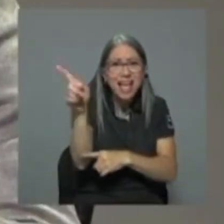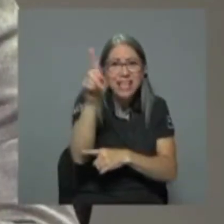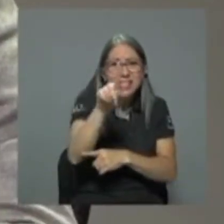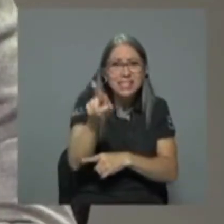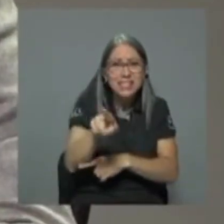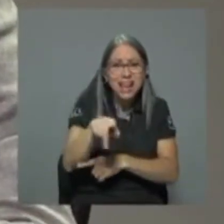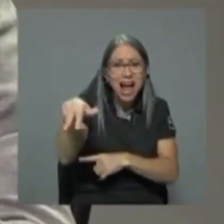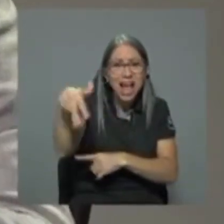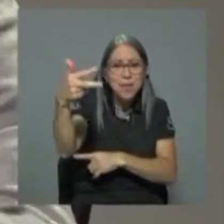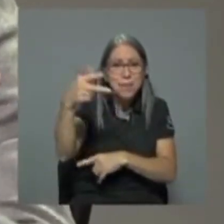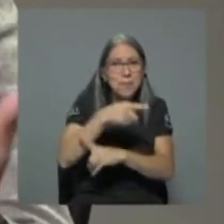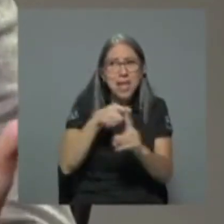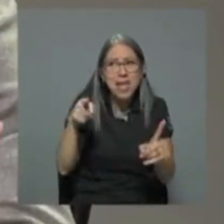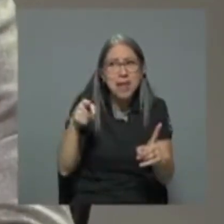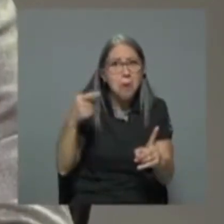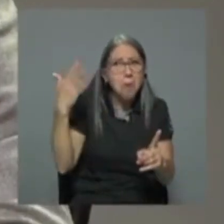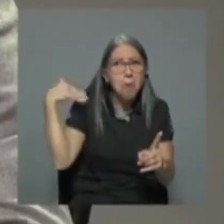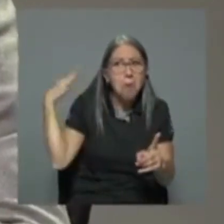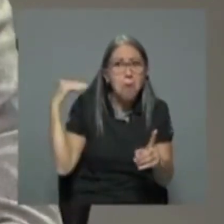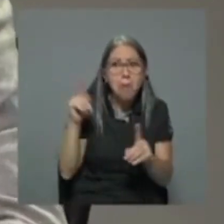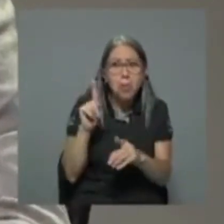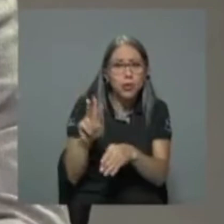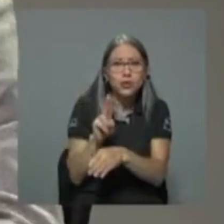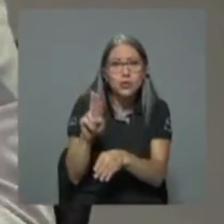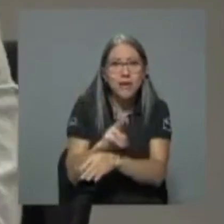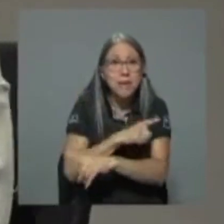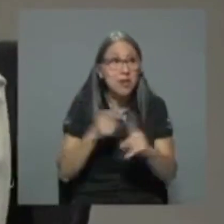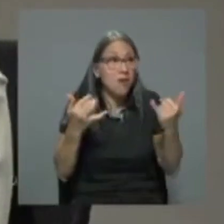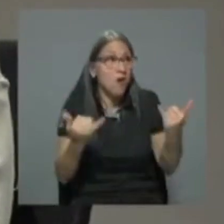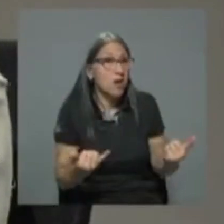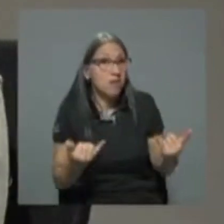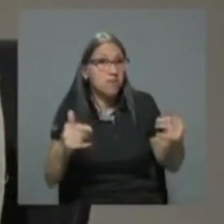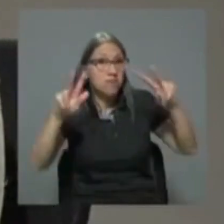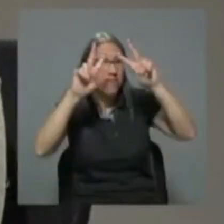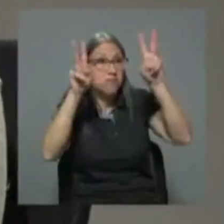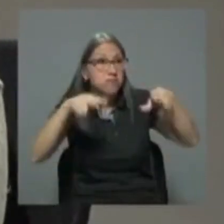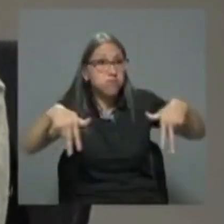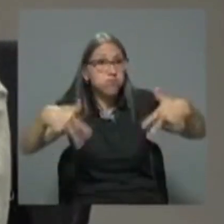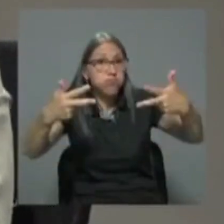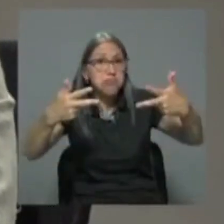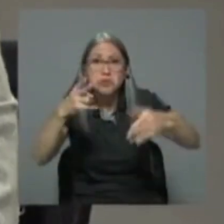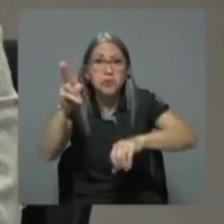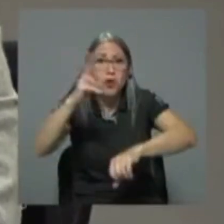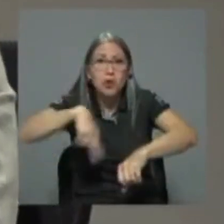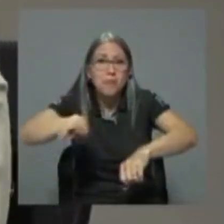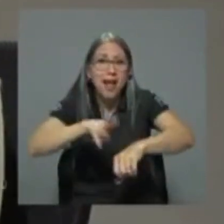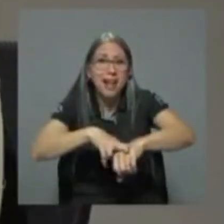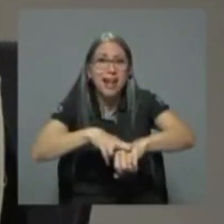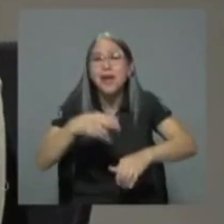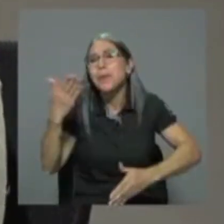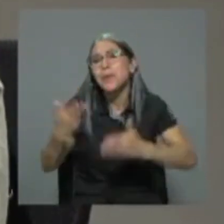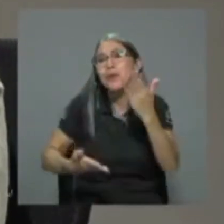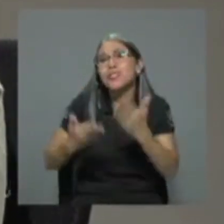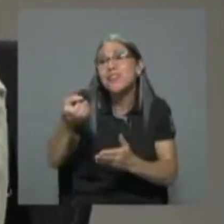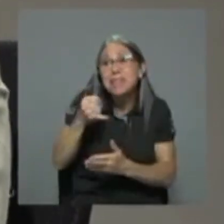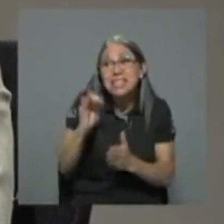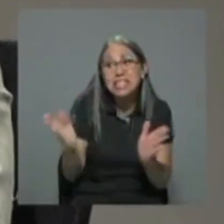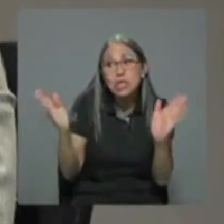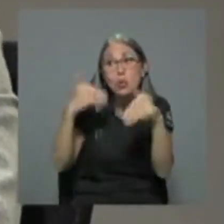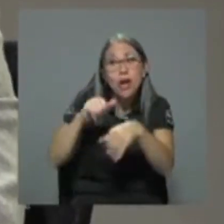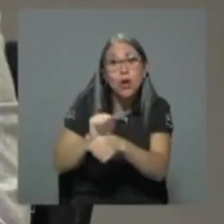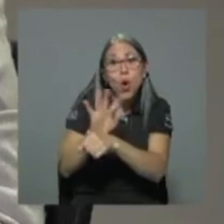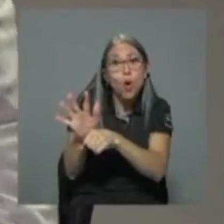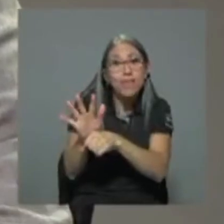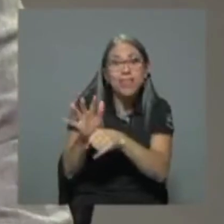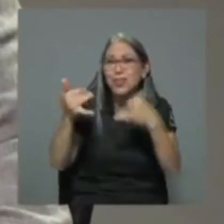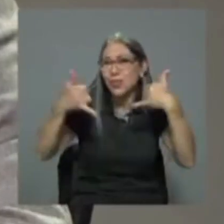en día tener una videoconferencia es la cosa más normal y posiblemente si no hubiéramos tenido COVID, ese fenómeno todavía